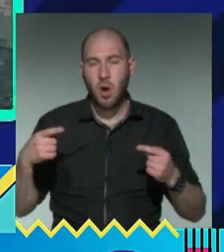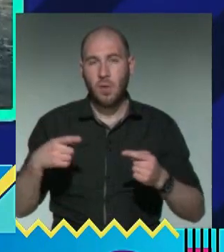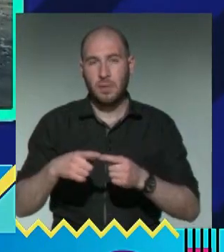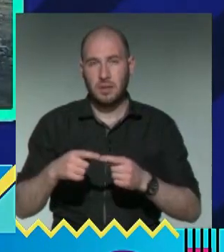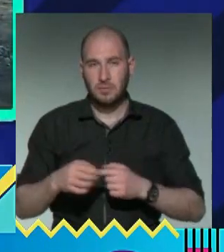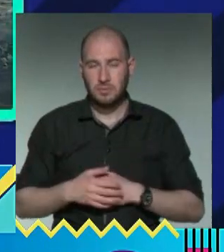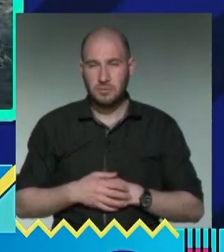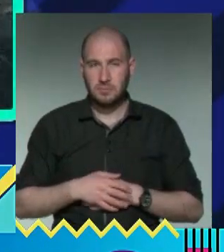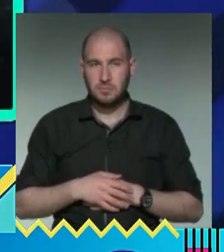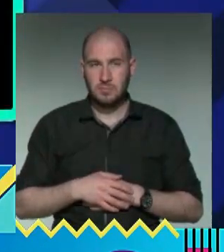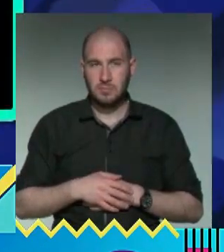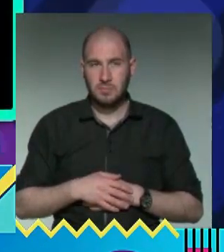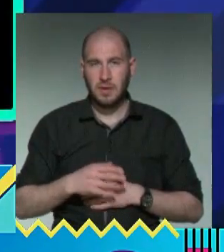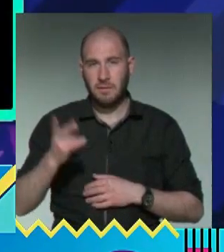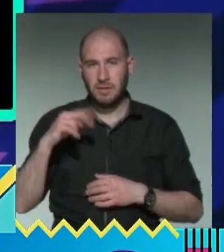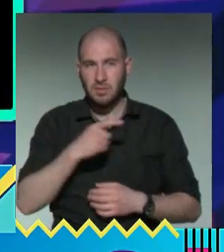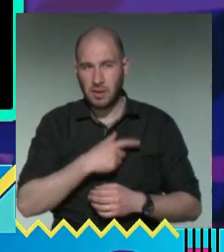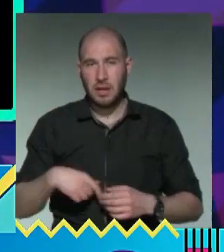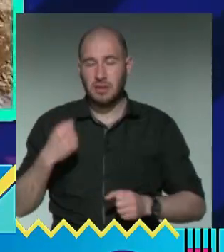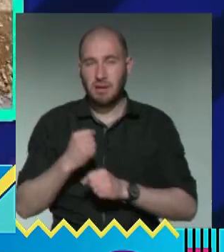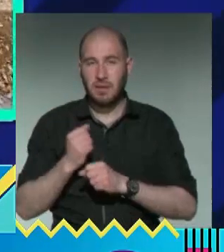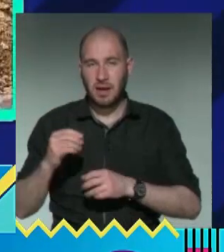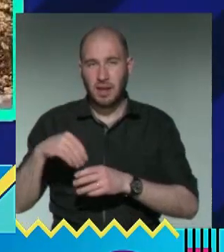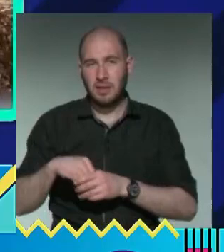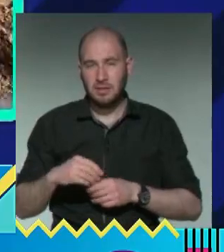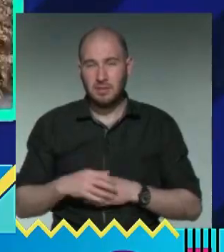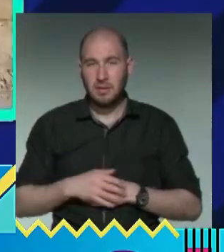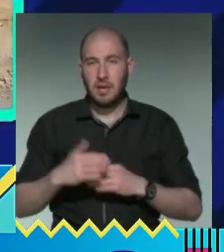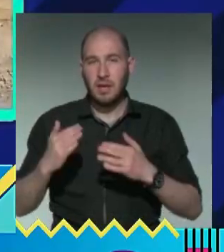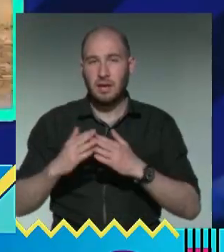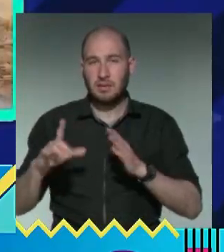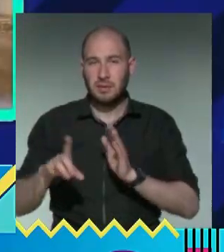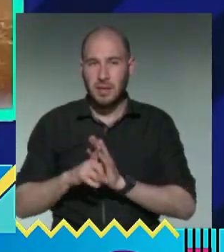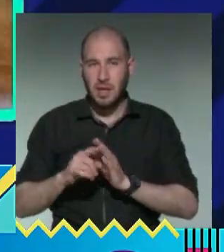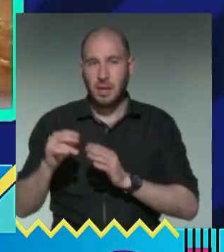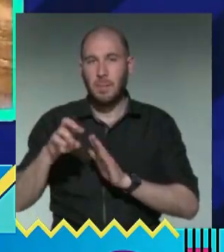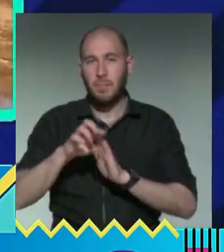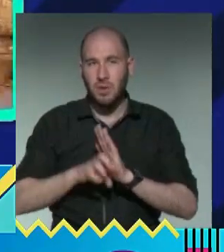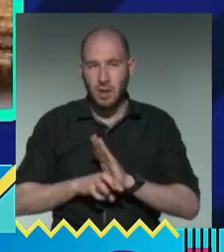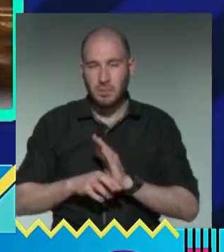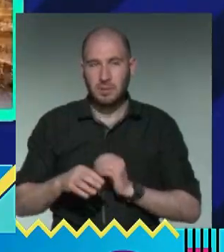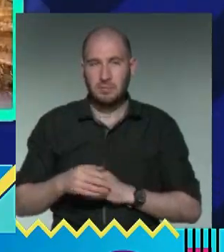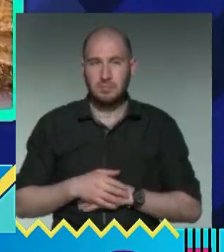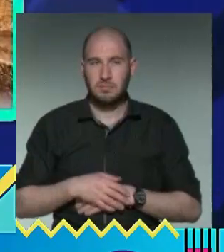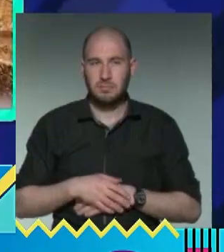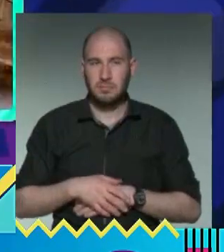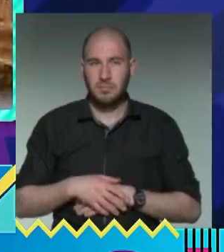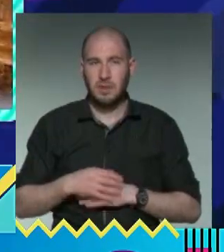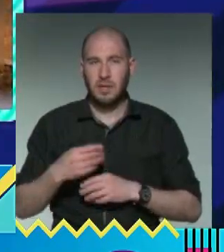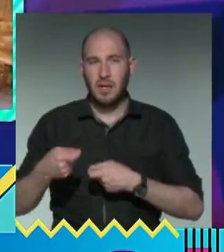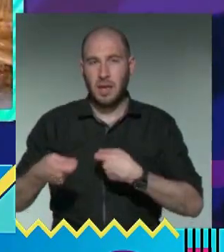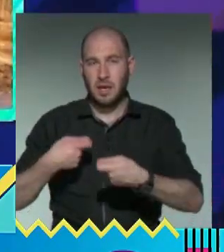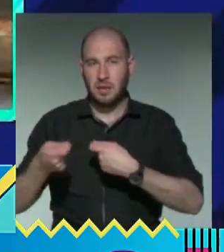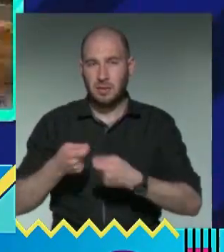que la vicegobernadora está trabajando dentro de la legislatura y de su programa de